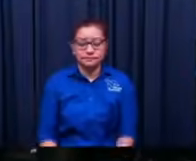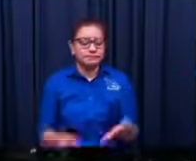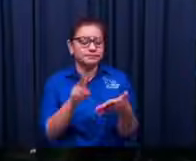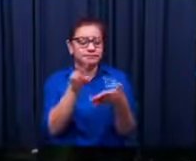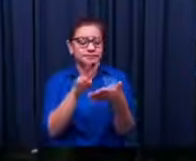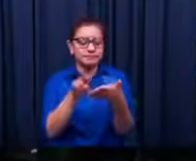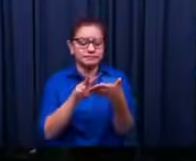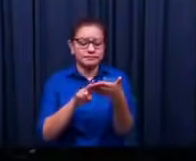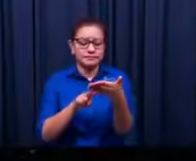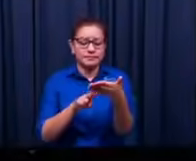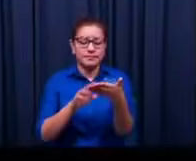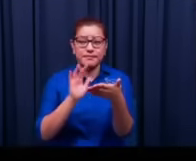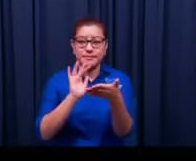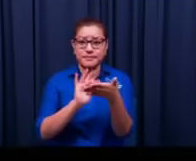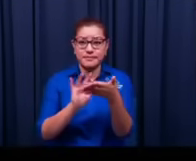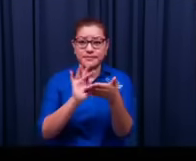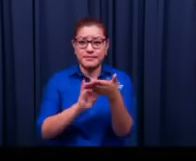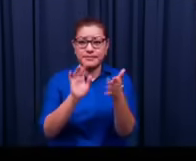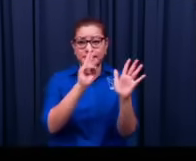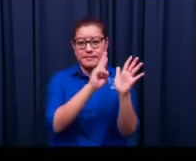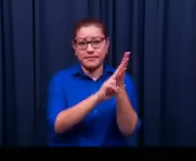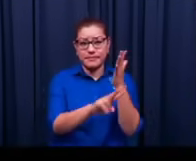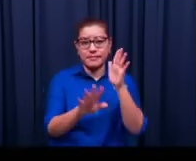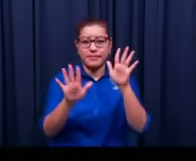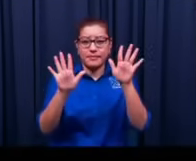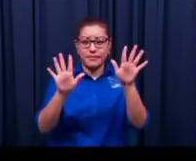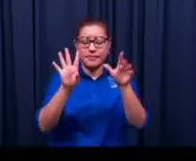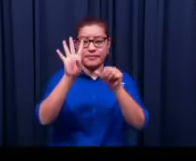alejar, porque en el verso 14 dice: